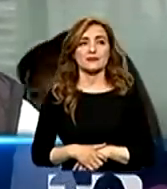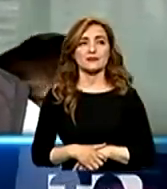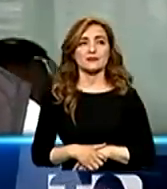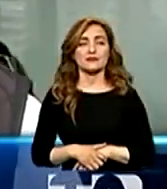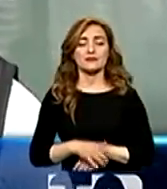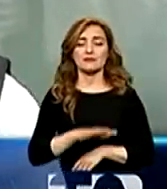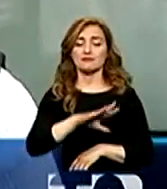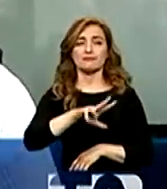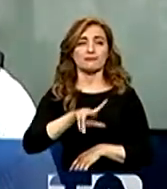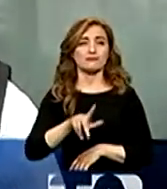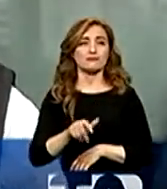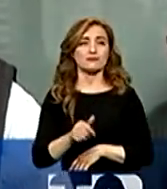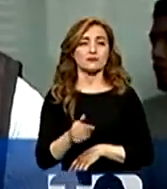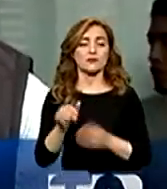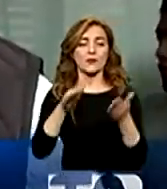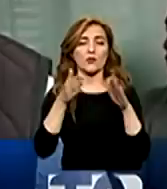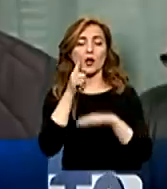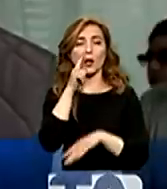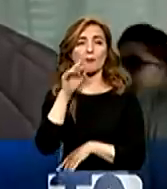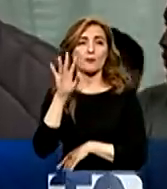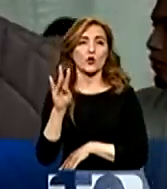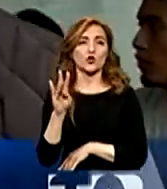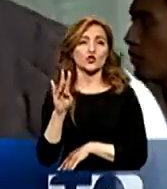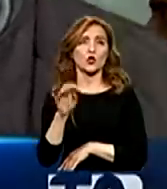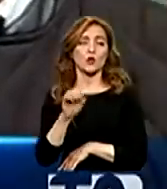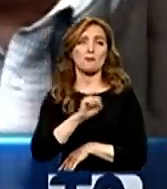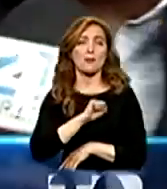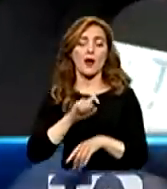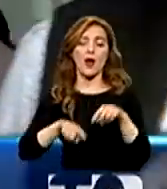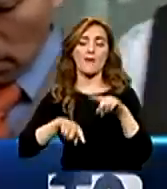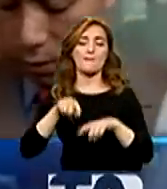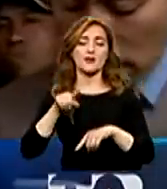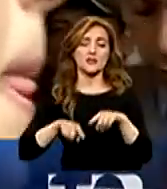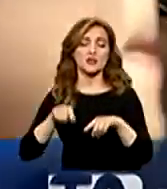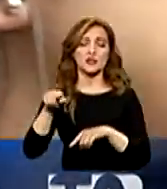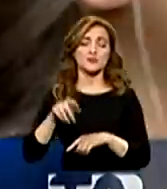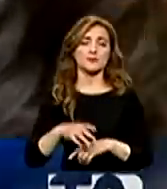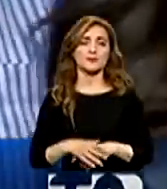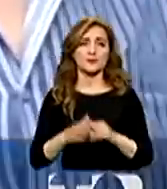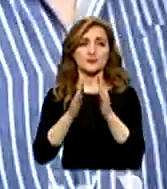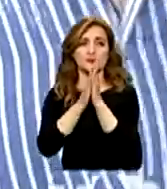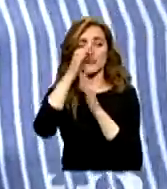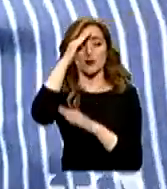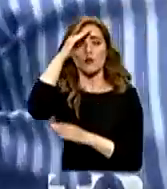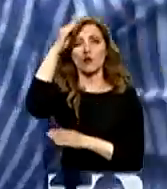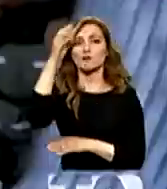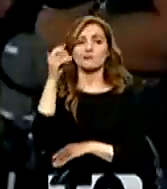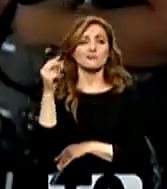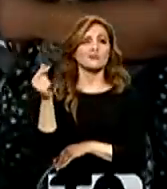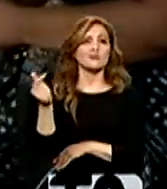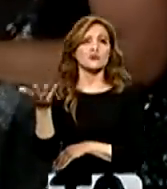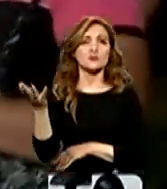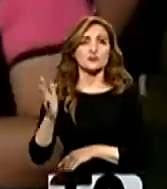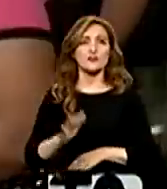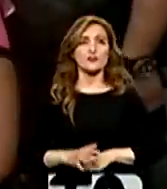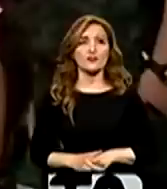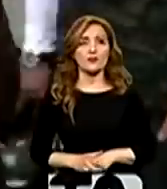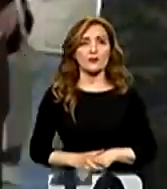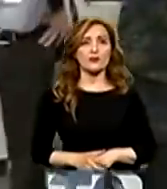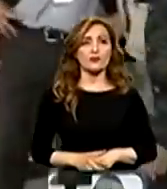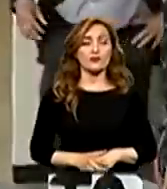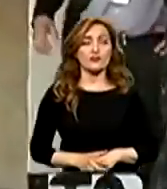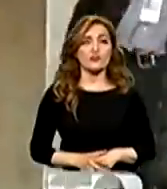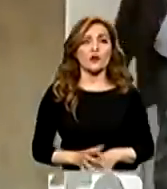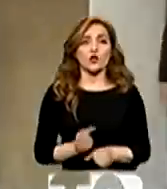En un robo ha muerto el esposo de nuestra colega. Hemos pedido a la policía que actúen inmediatamente. Se están haciendo